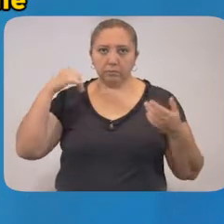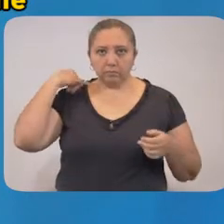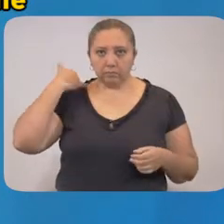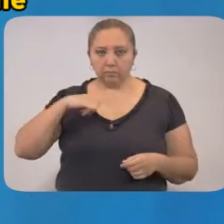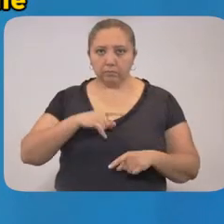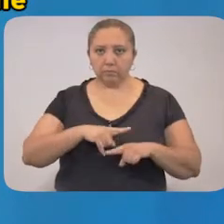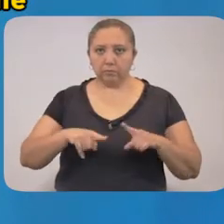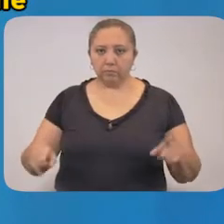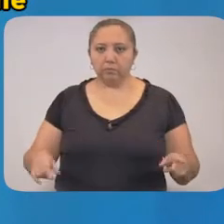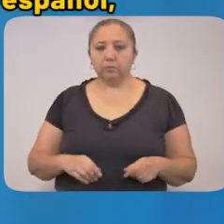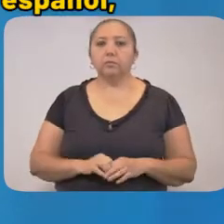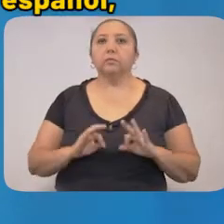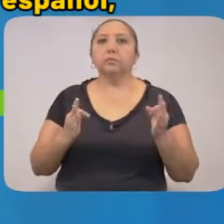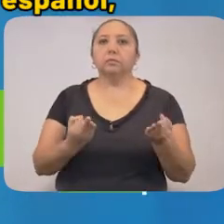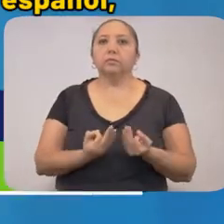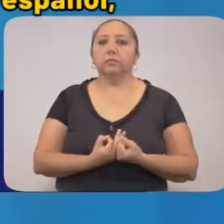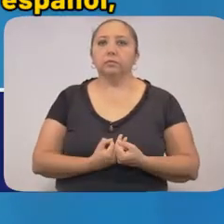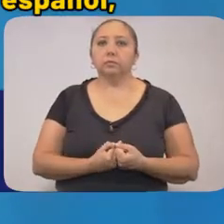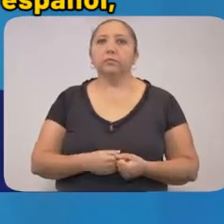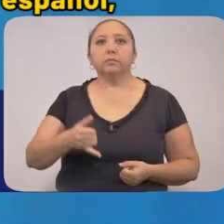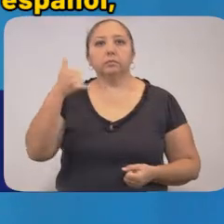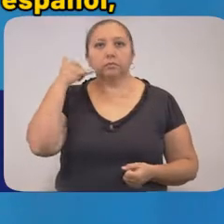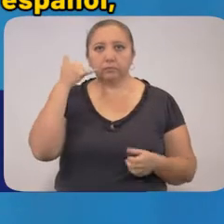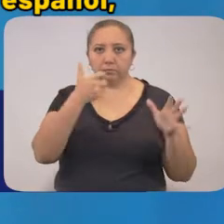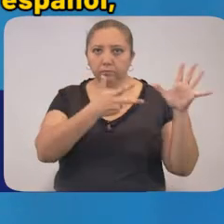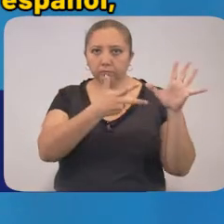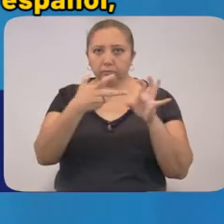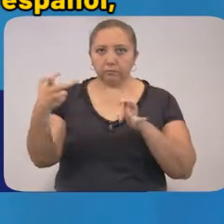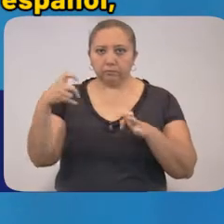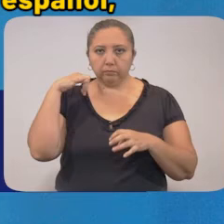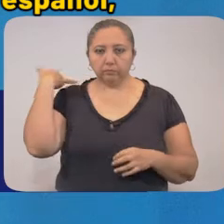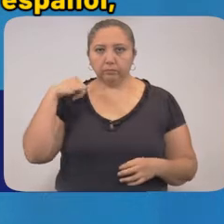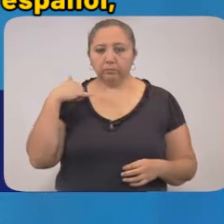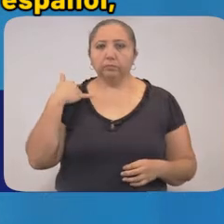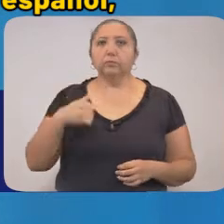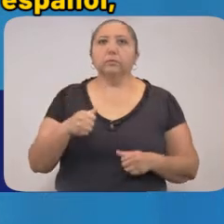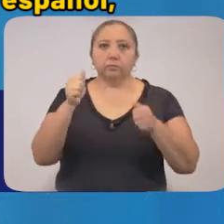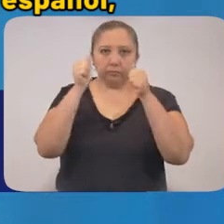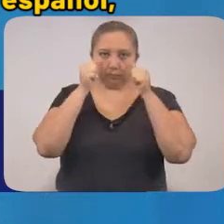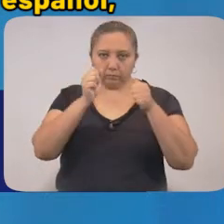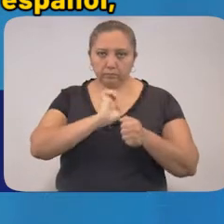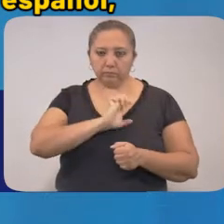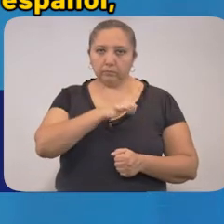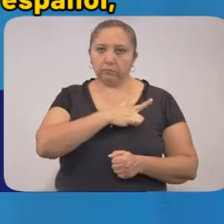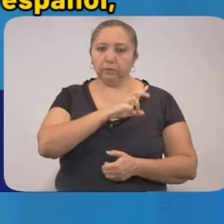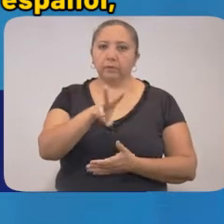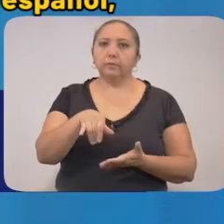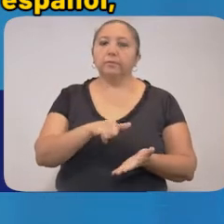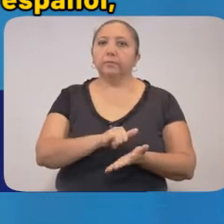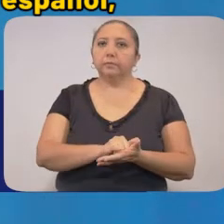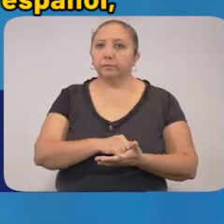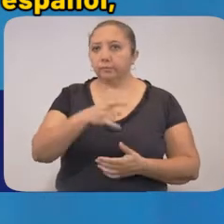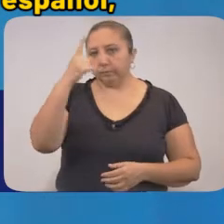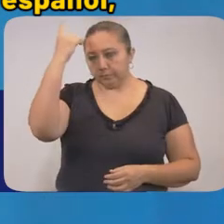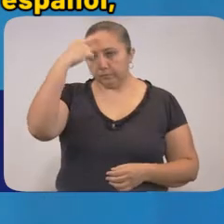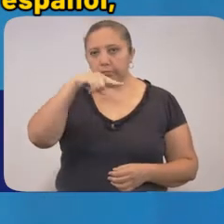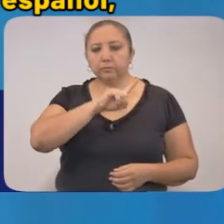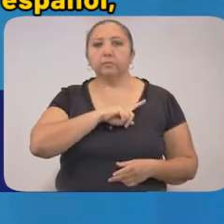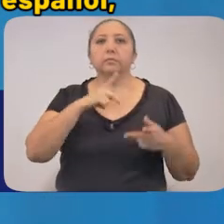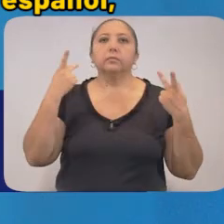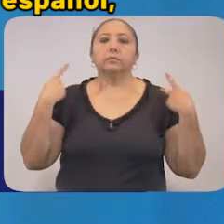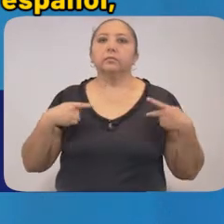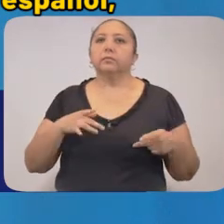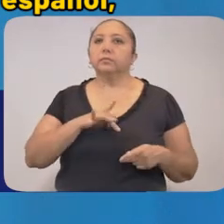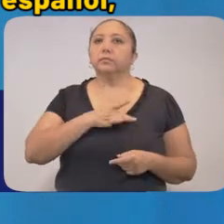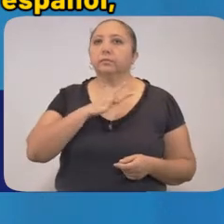yucatecos diversos canales. En la línea telefónica 800 Yucatán se atiende en español y en maya. Y es para uso exclusivo de